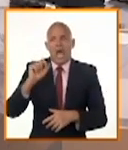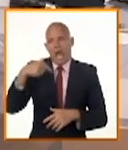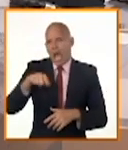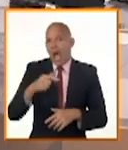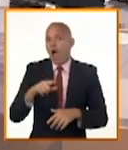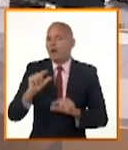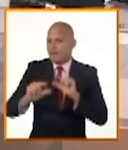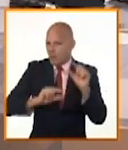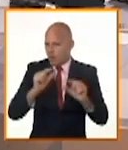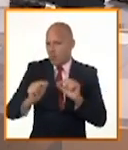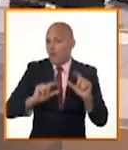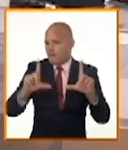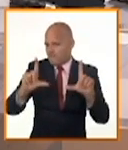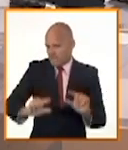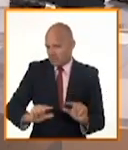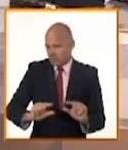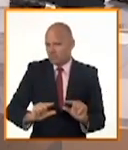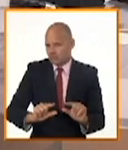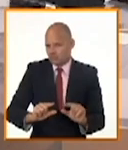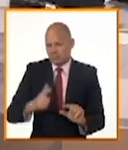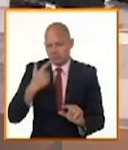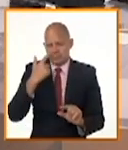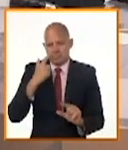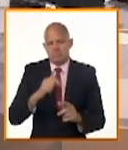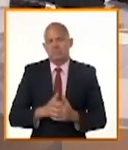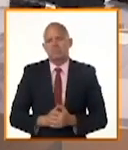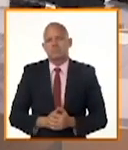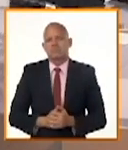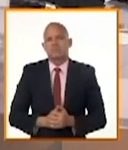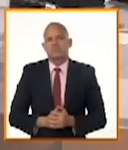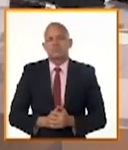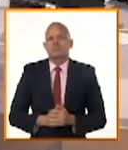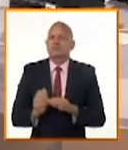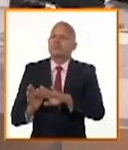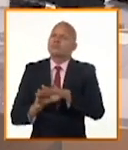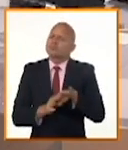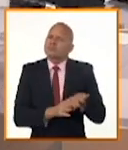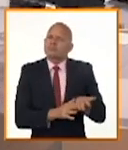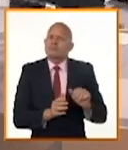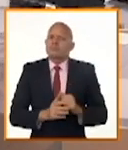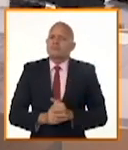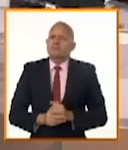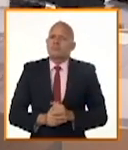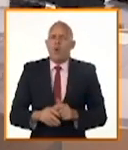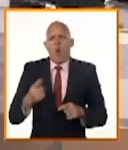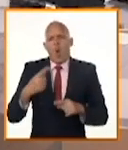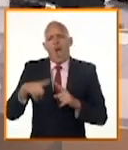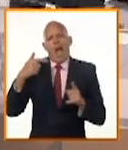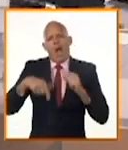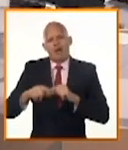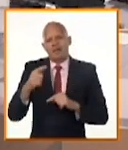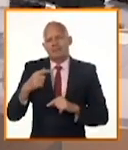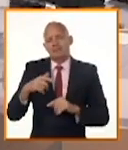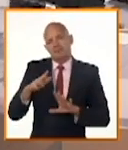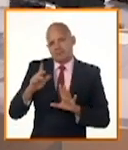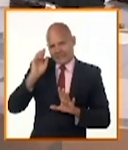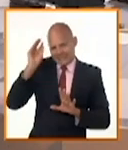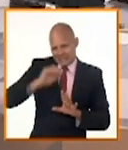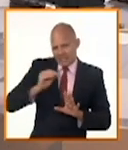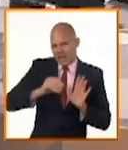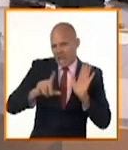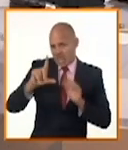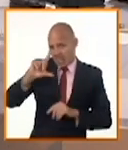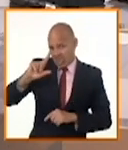Ahora hay decisiones que causan cierta inquietud o quizás no hay entendimiento Quiñones por ejemplo